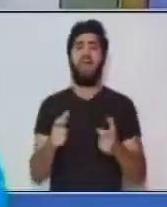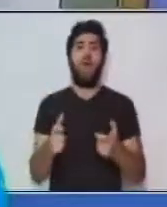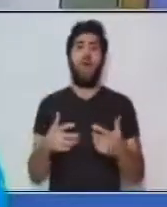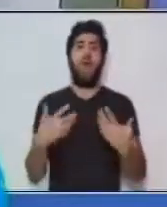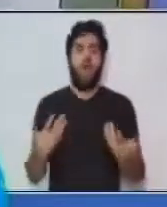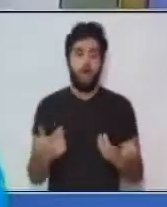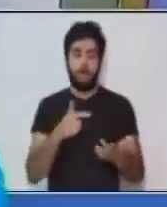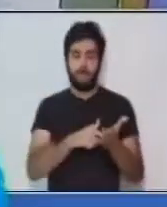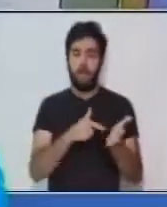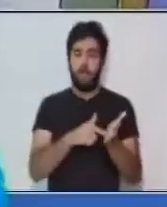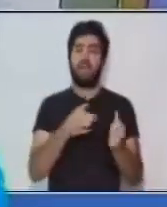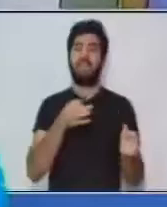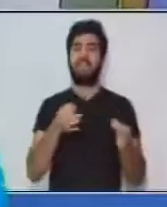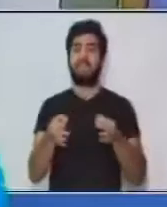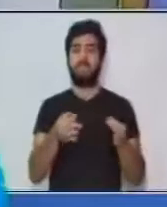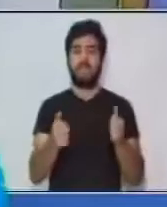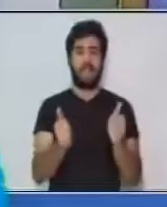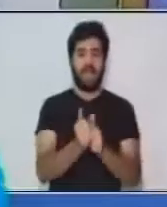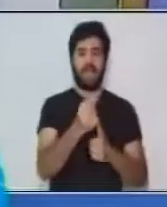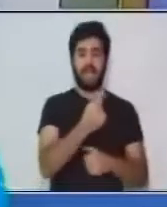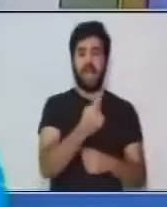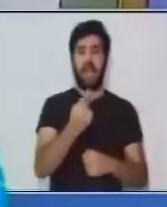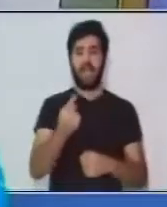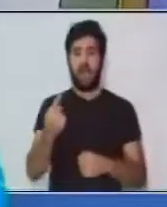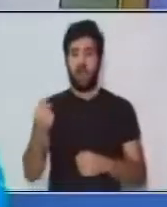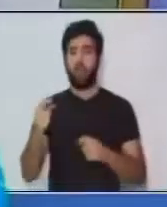se explica en cada una de ellas, y usted pueda